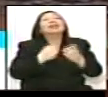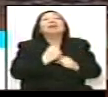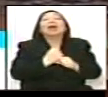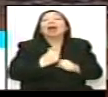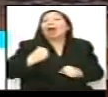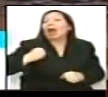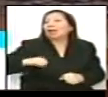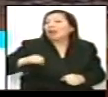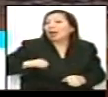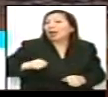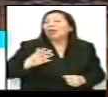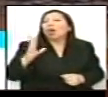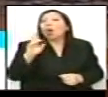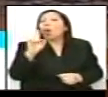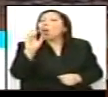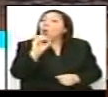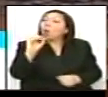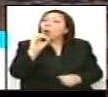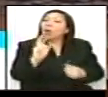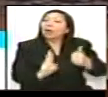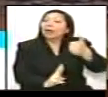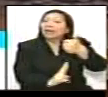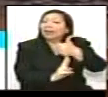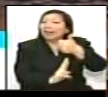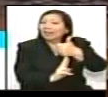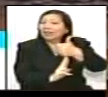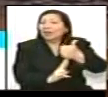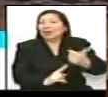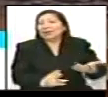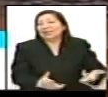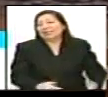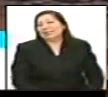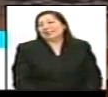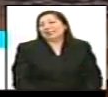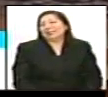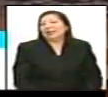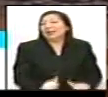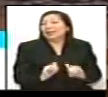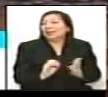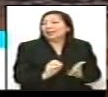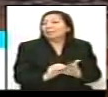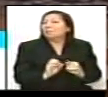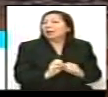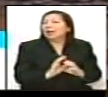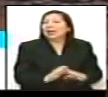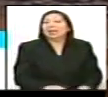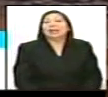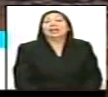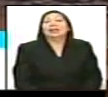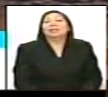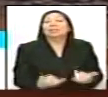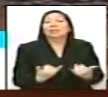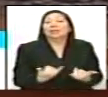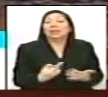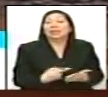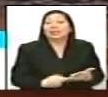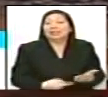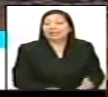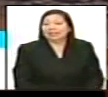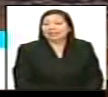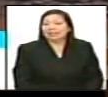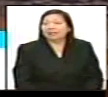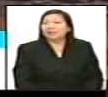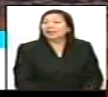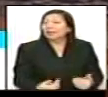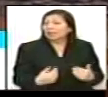la vía por la que se evade la acción de la justicia. Creo que queda clarísimo que esta es la intención, si es que